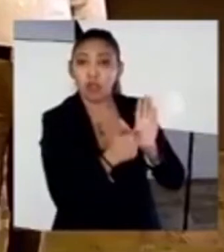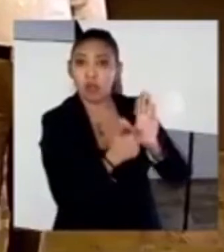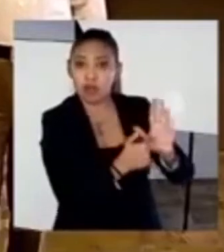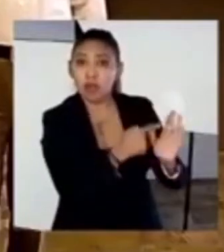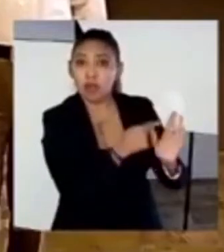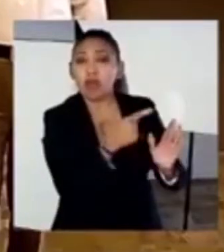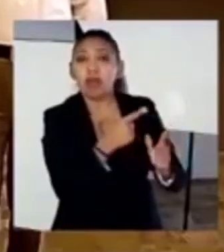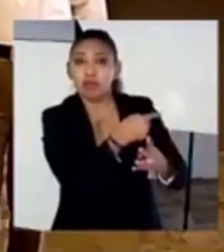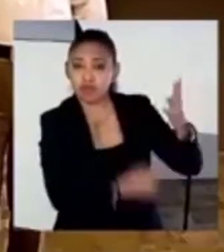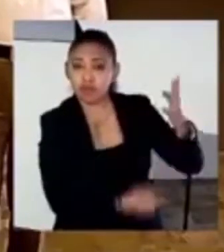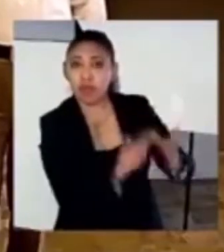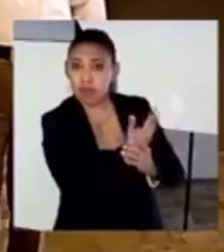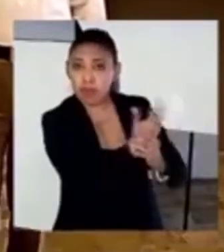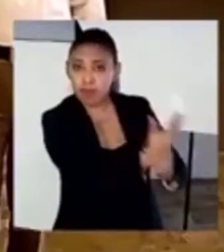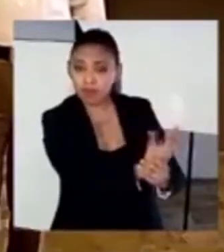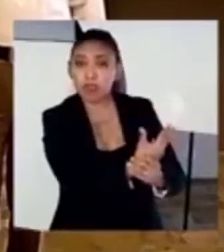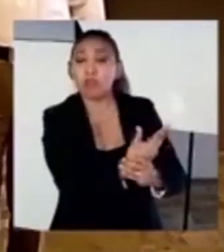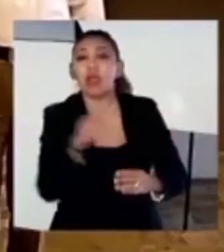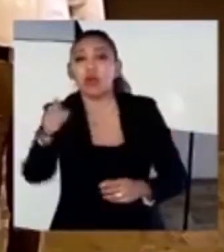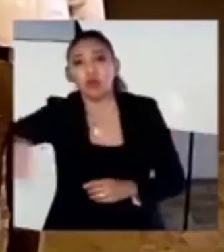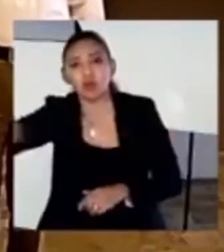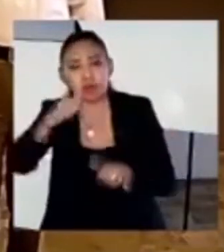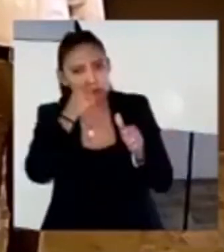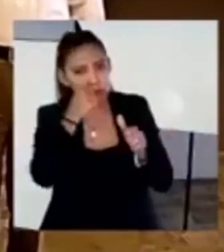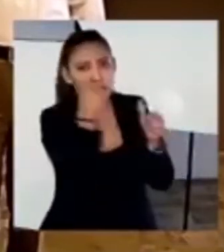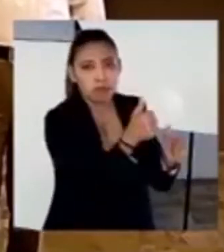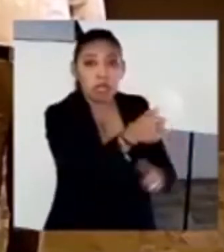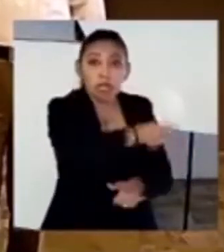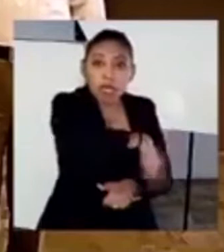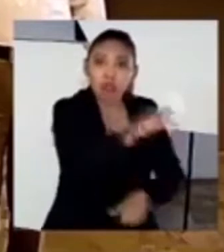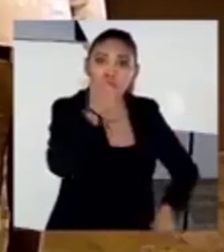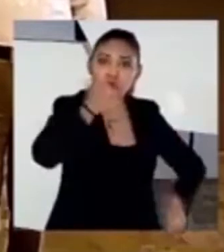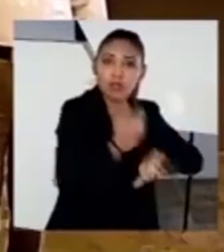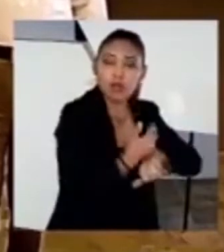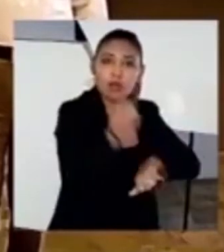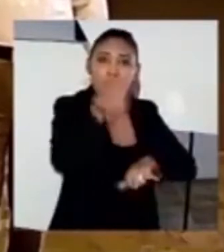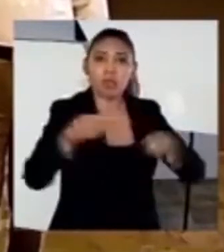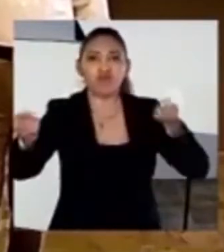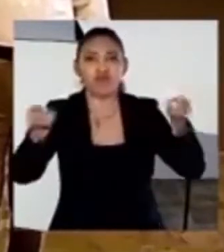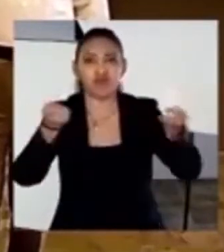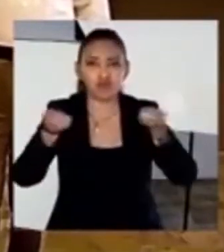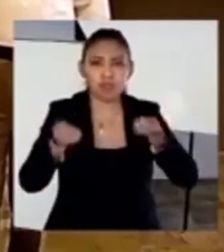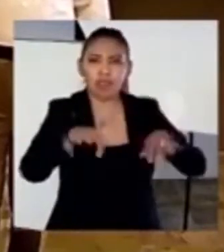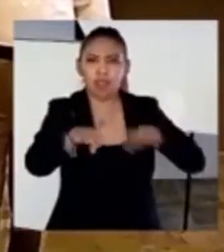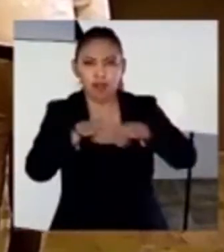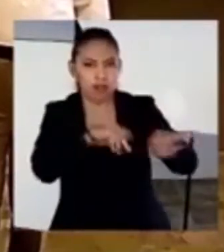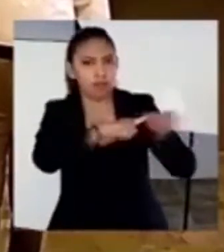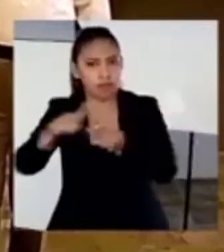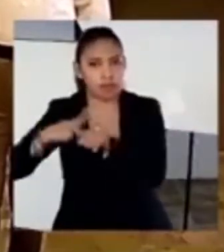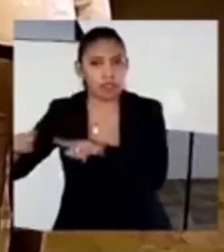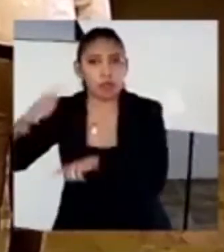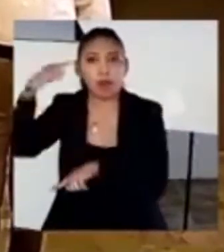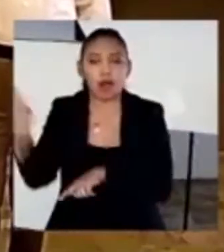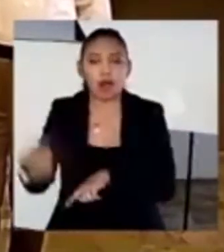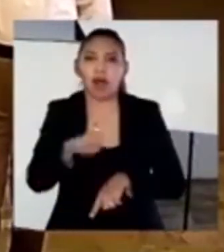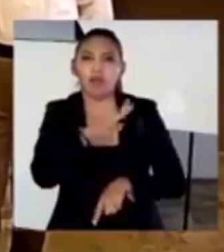entre todos los órdenes de gobierno y las razones para el trabajo conjunto. Se deben de acatar,